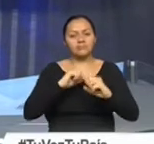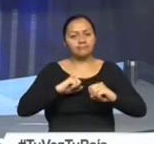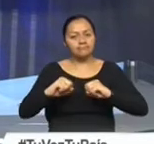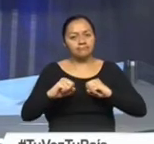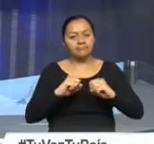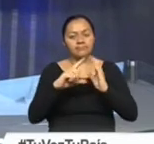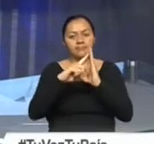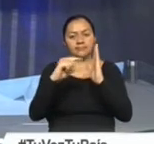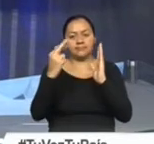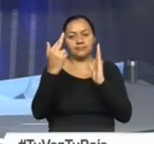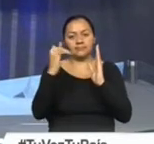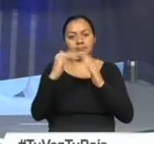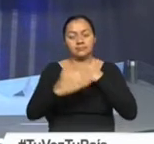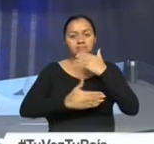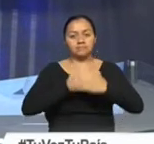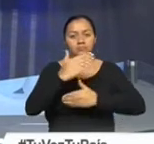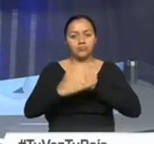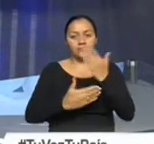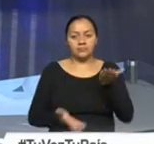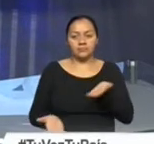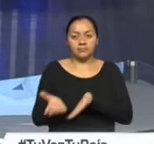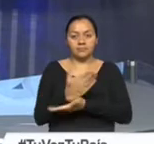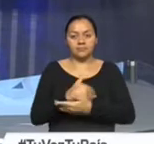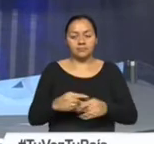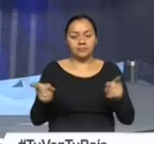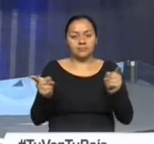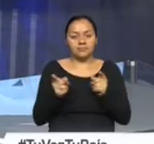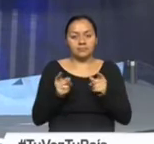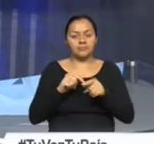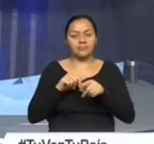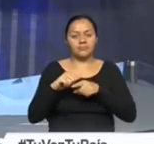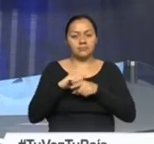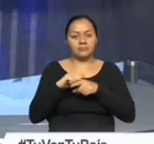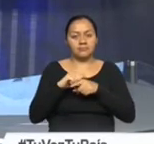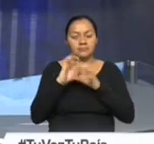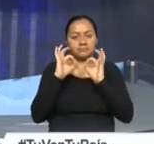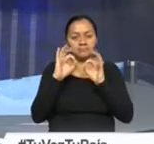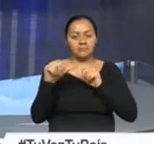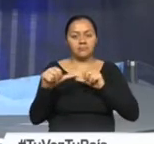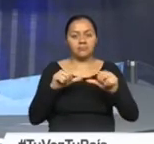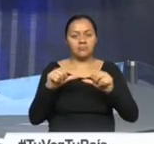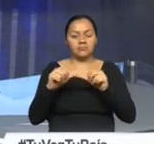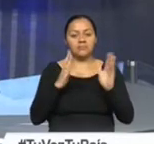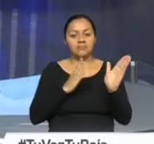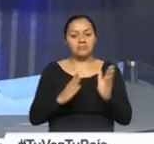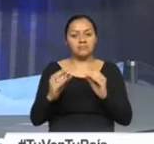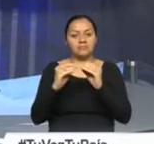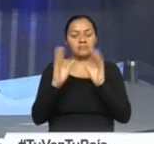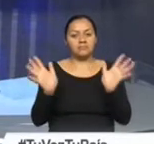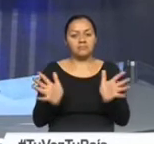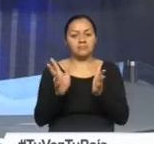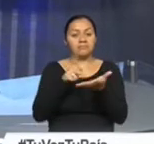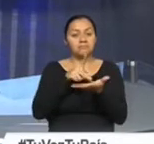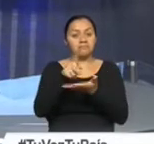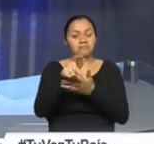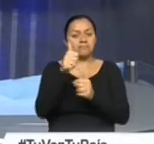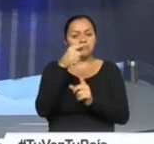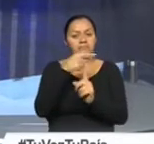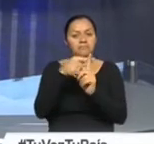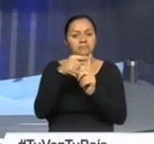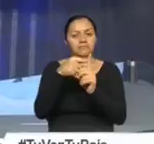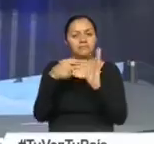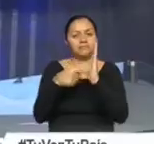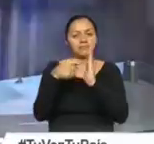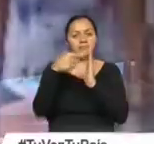del SRI en procesos eficientes de simplicidad administrativa y control, acciones que han incentivado el pago oportuno de